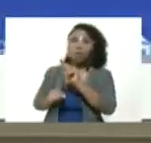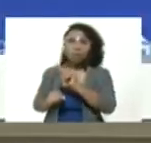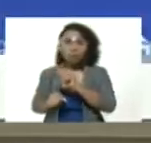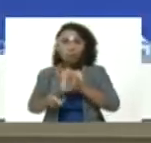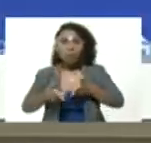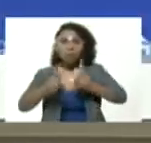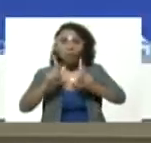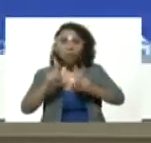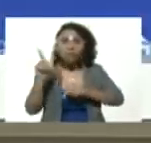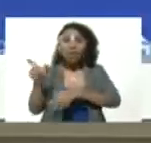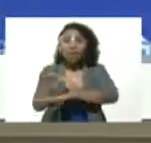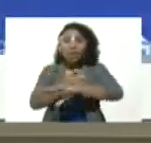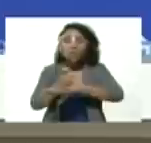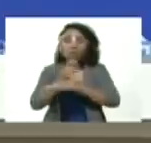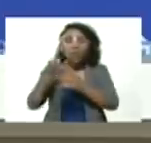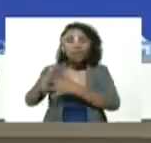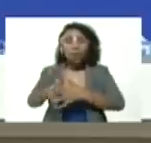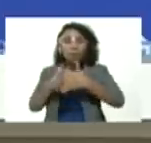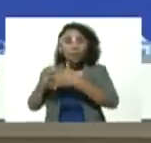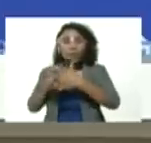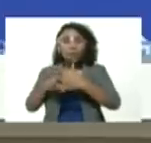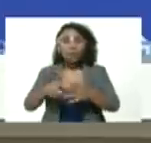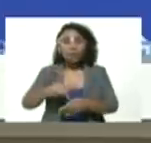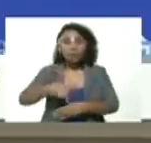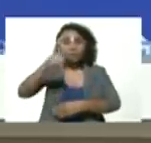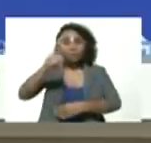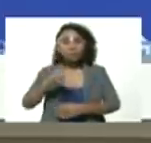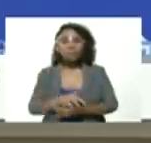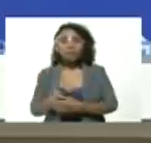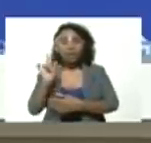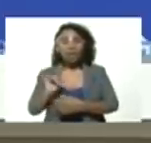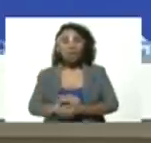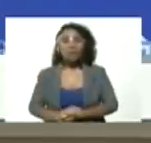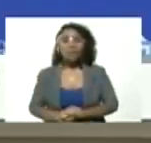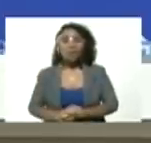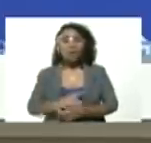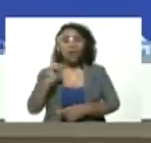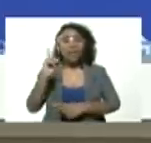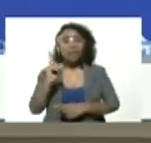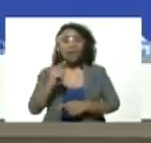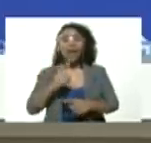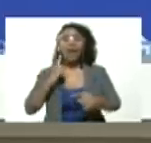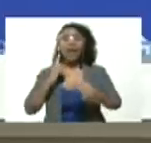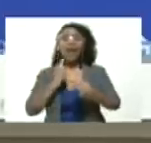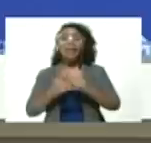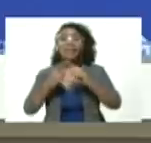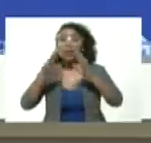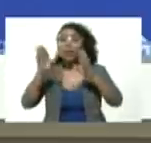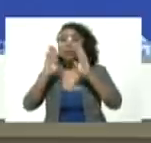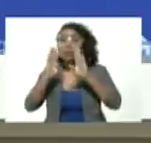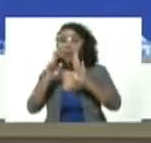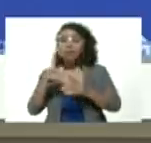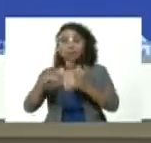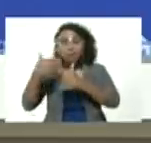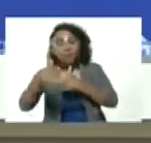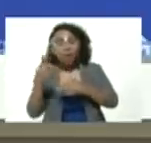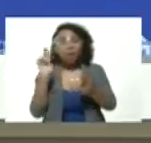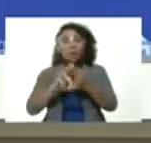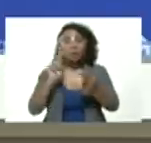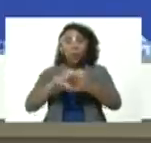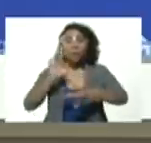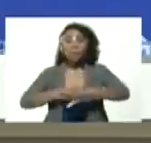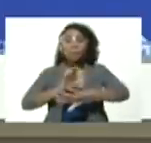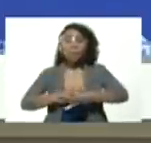del gobierno de los Estados Unidos de Norteamérica, lo que se llama exprofeso. En conocimiento de lo que se estaba